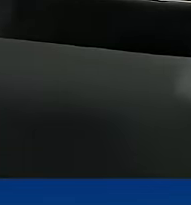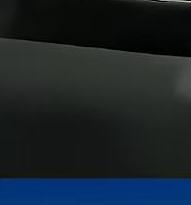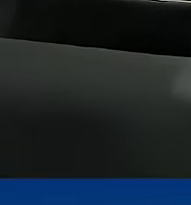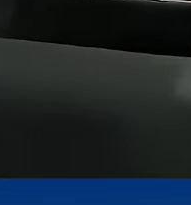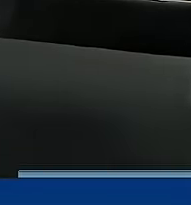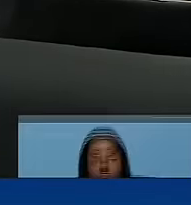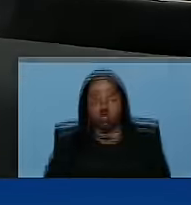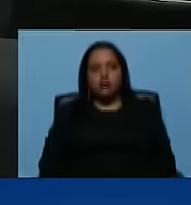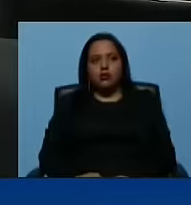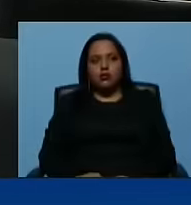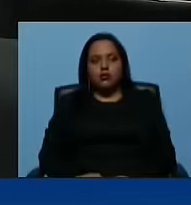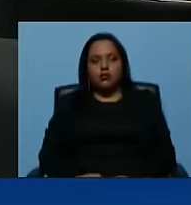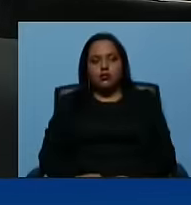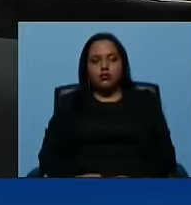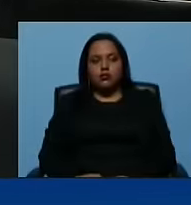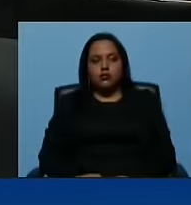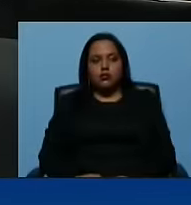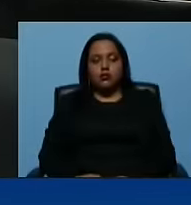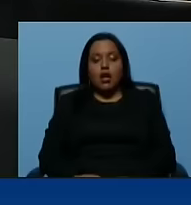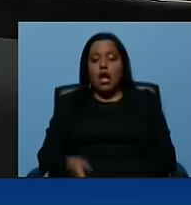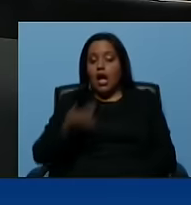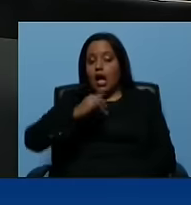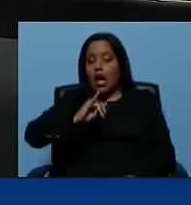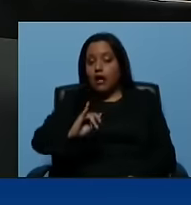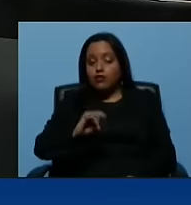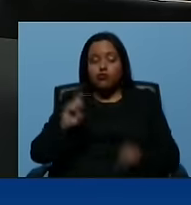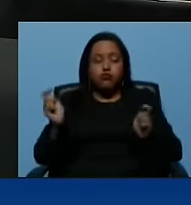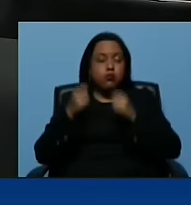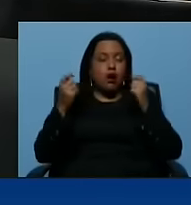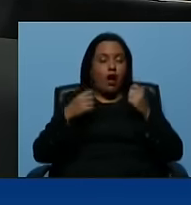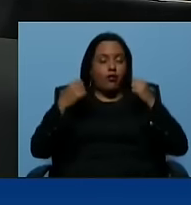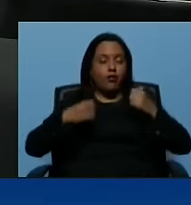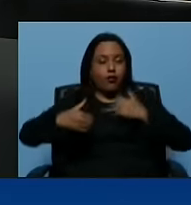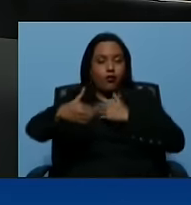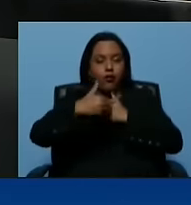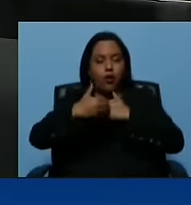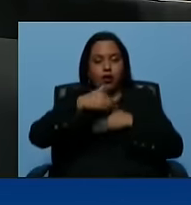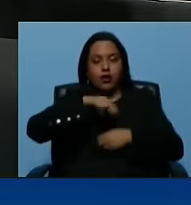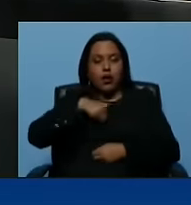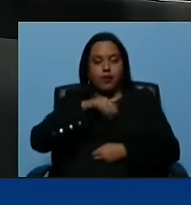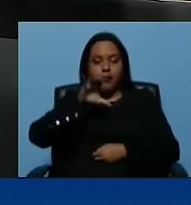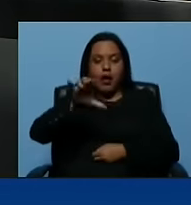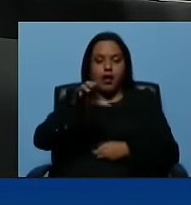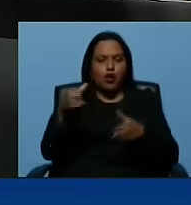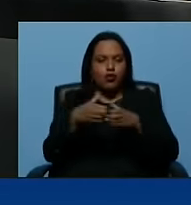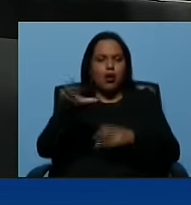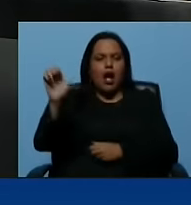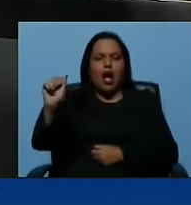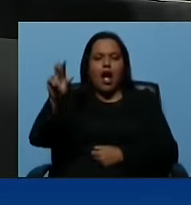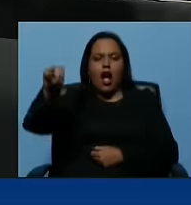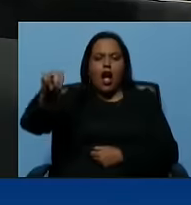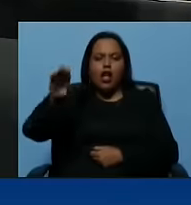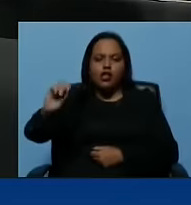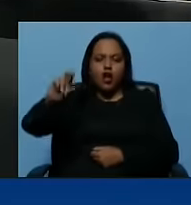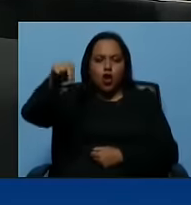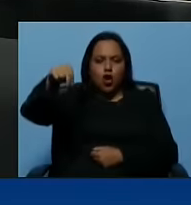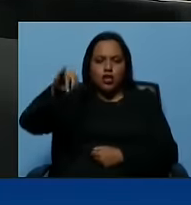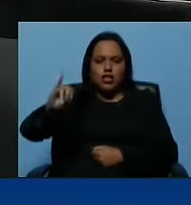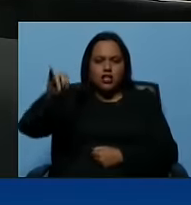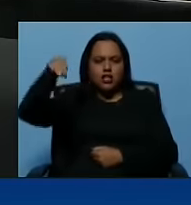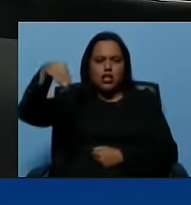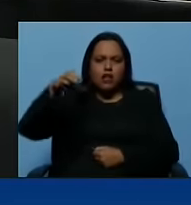a los delitos informáticos, han estado con una campaña feroz contra nuestra República. El 90% de los ataques de estas plataformas